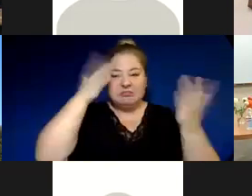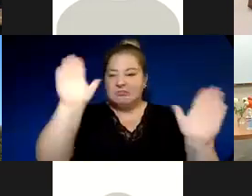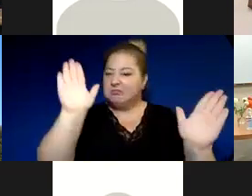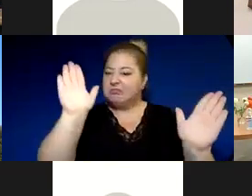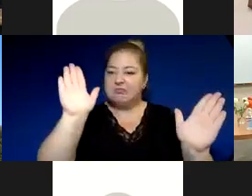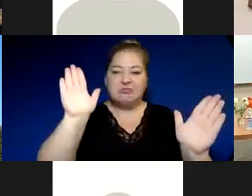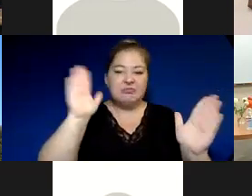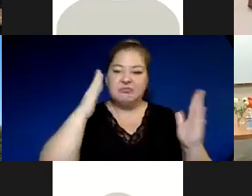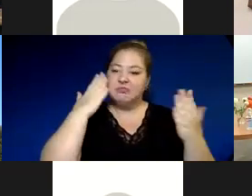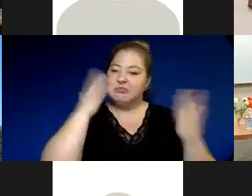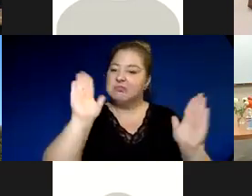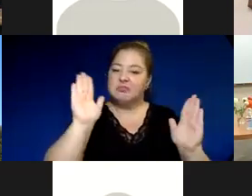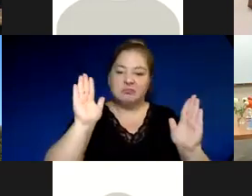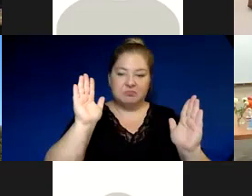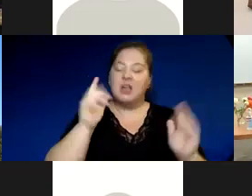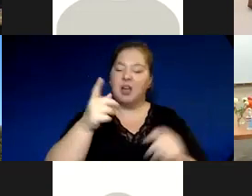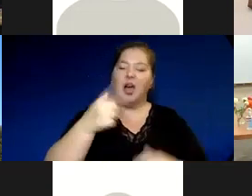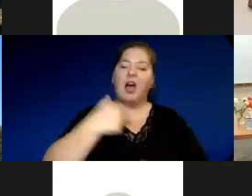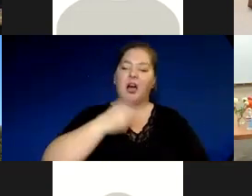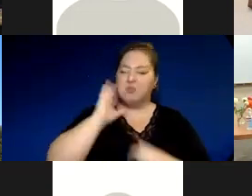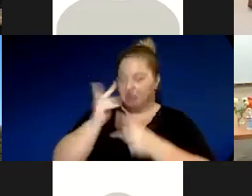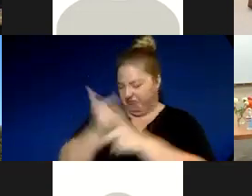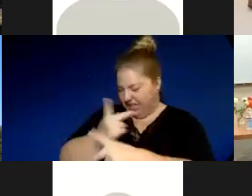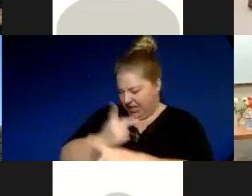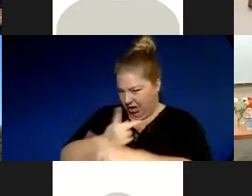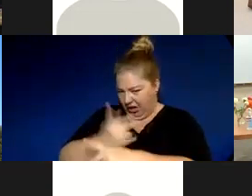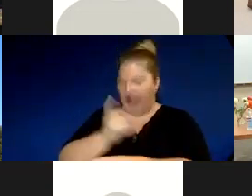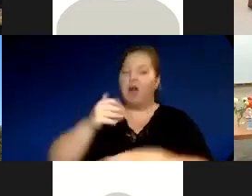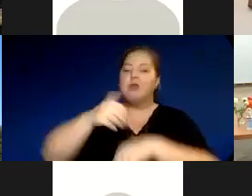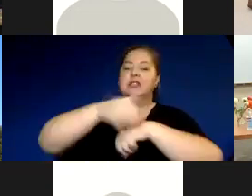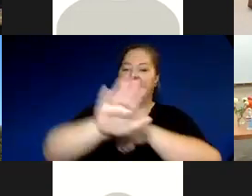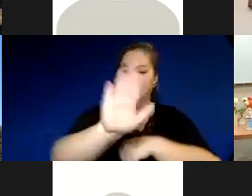al respecto. Entonces, otra pregunta, probablemente para el jefe Nichols.